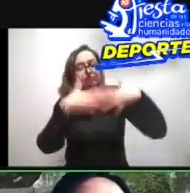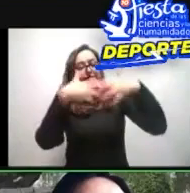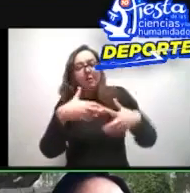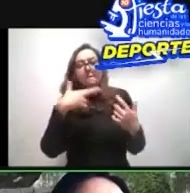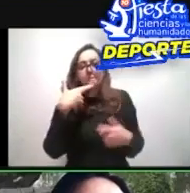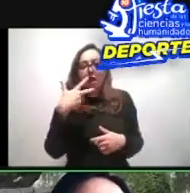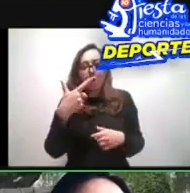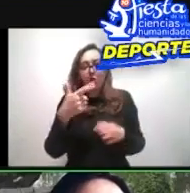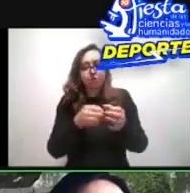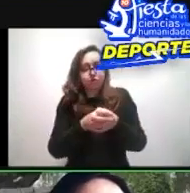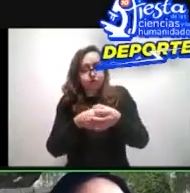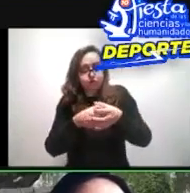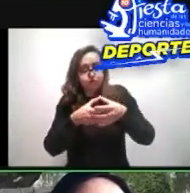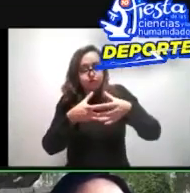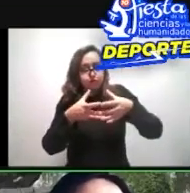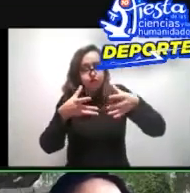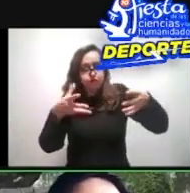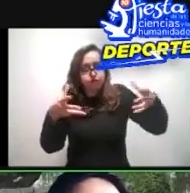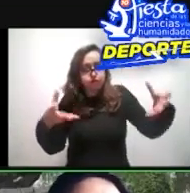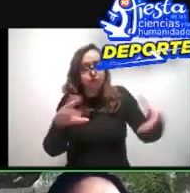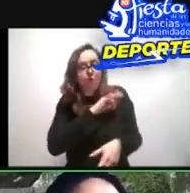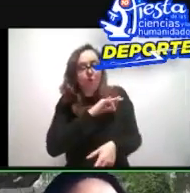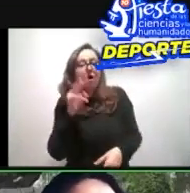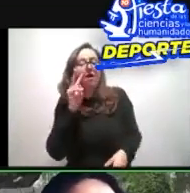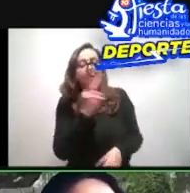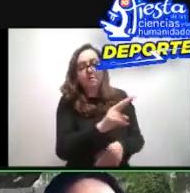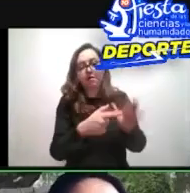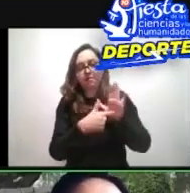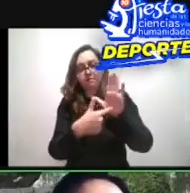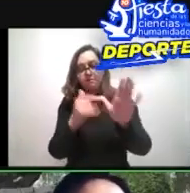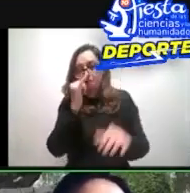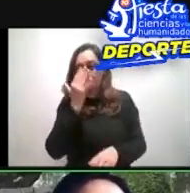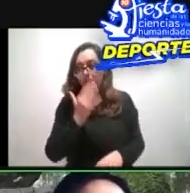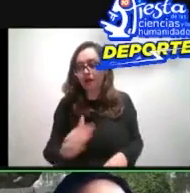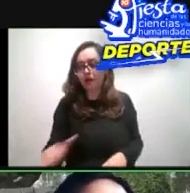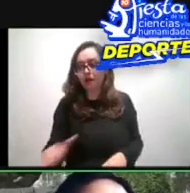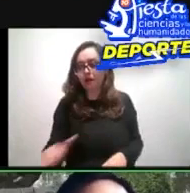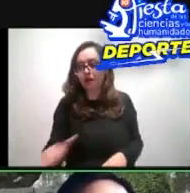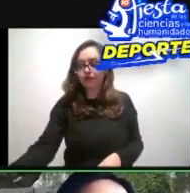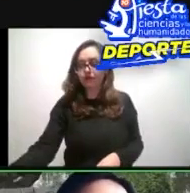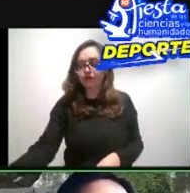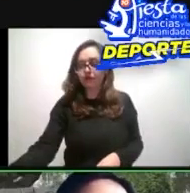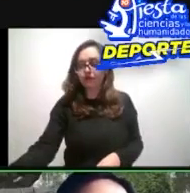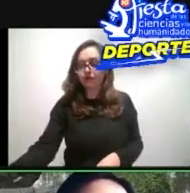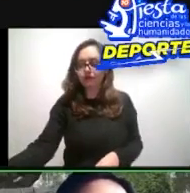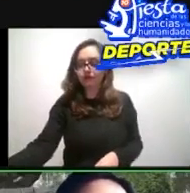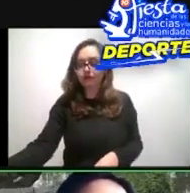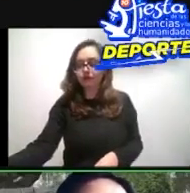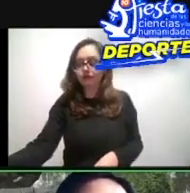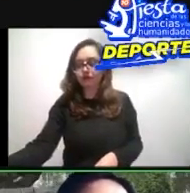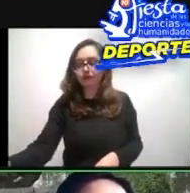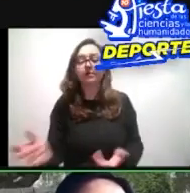y el tamaño de las dendritas, como es lo que estamos observando en nuestra imagen. Además de esto, se liberan esto que se